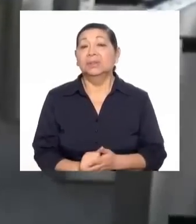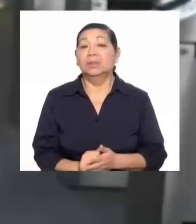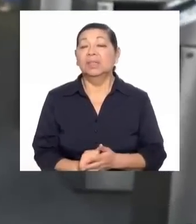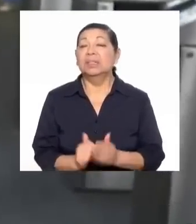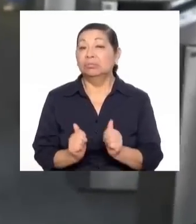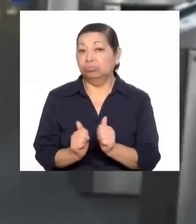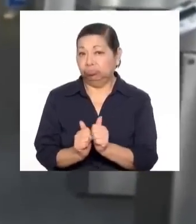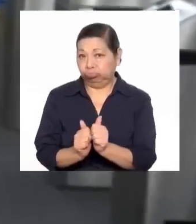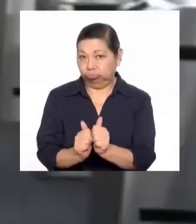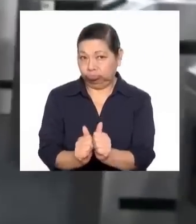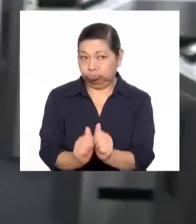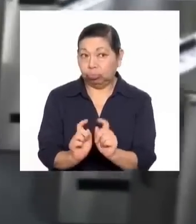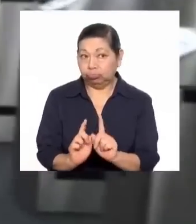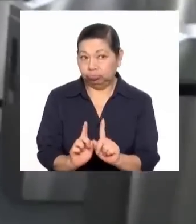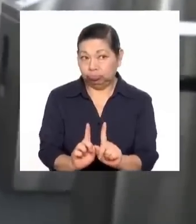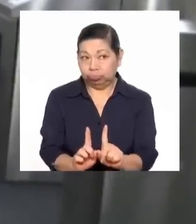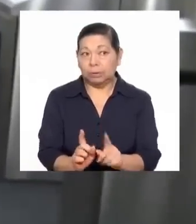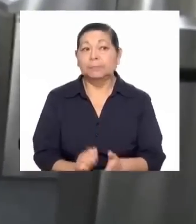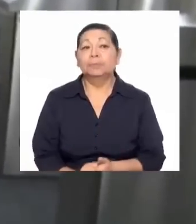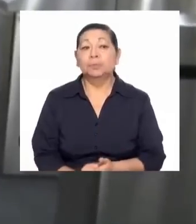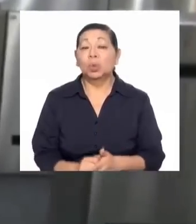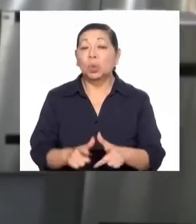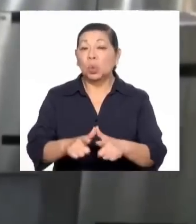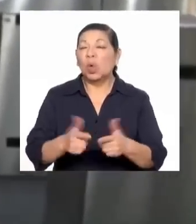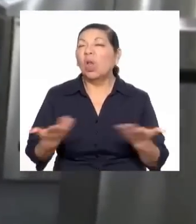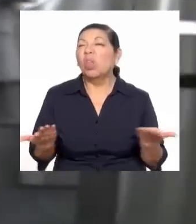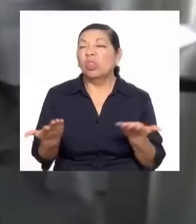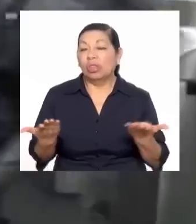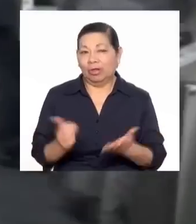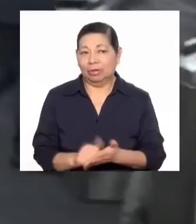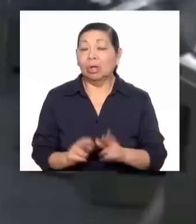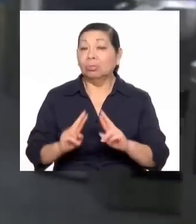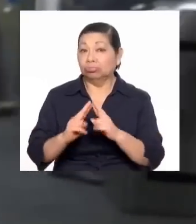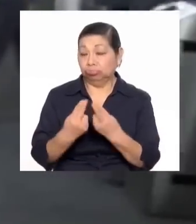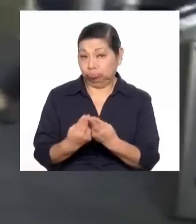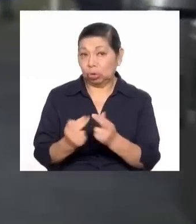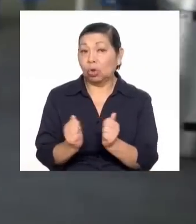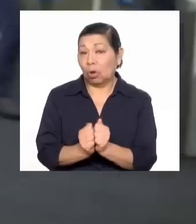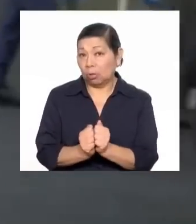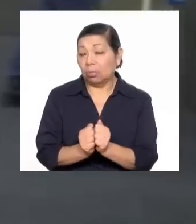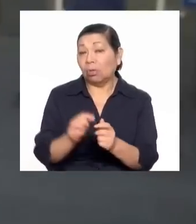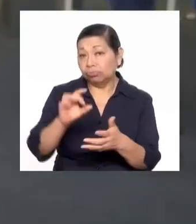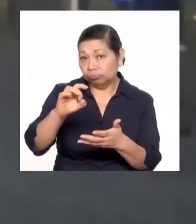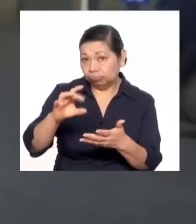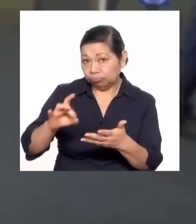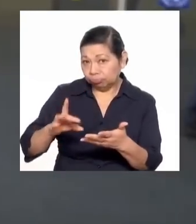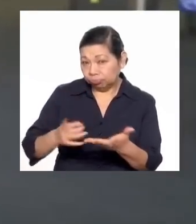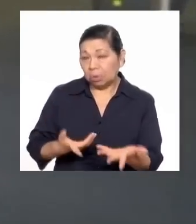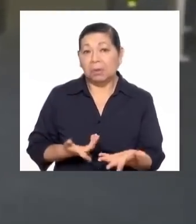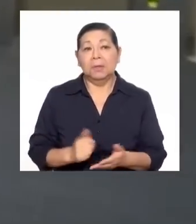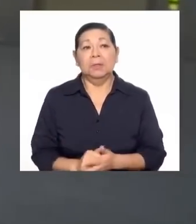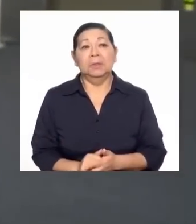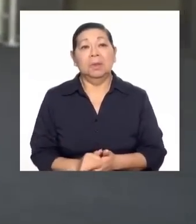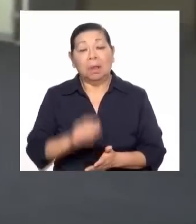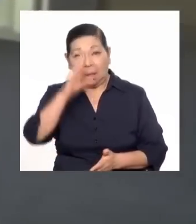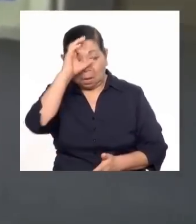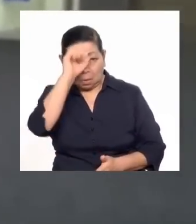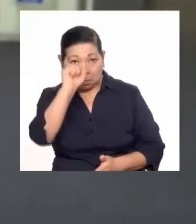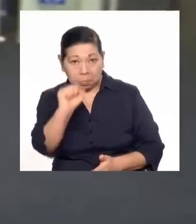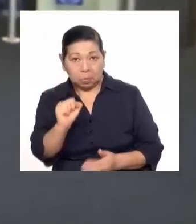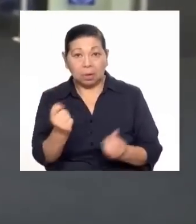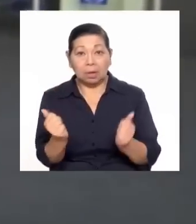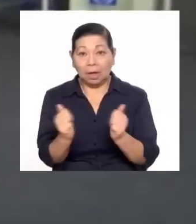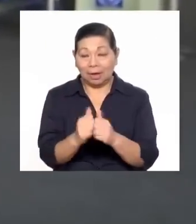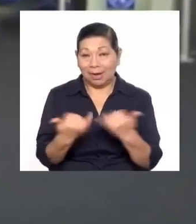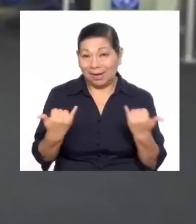conducida hasta el lugar donde se reunió con los embajadores